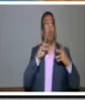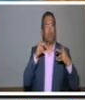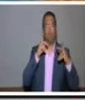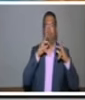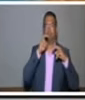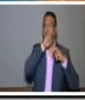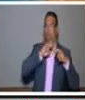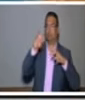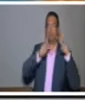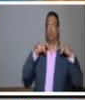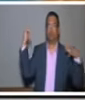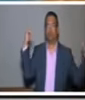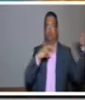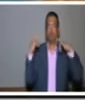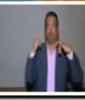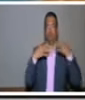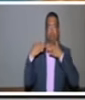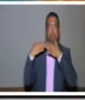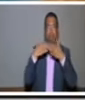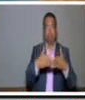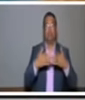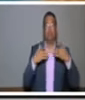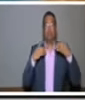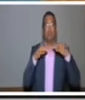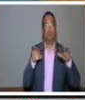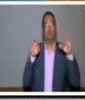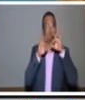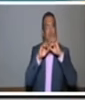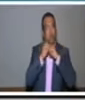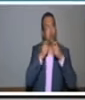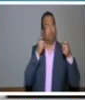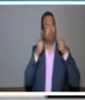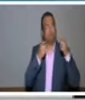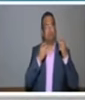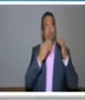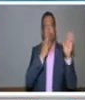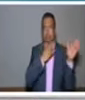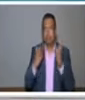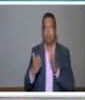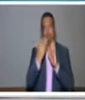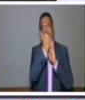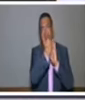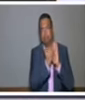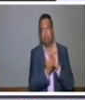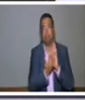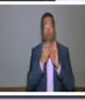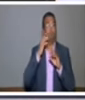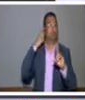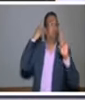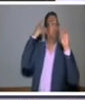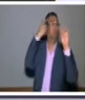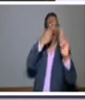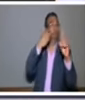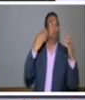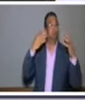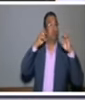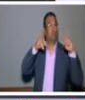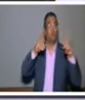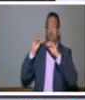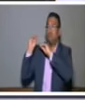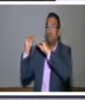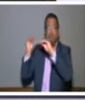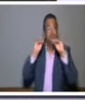turismo en nuestro país y tenemos que tener unas estructuras administrativas que más allá de protegerlos, lleven a una educación para que esto no siga